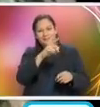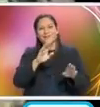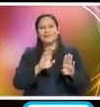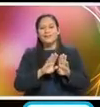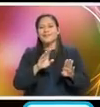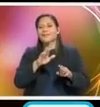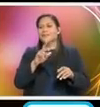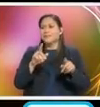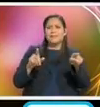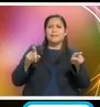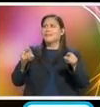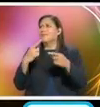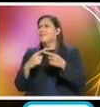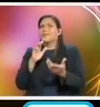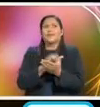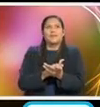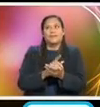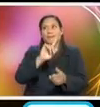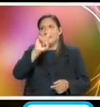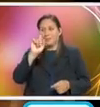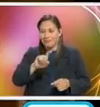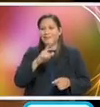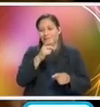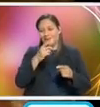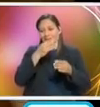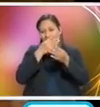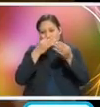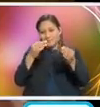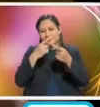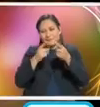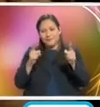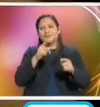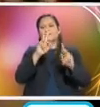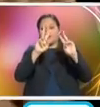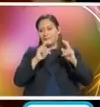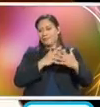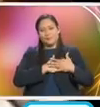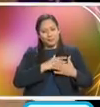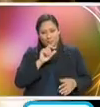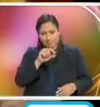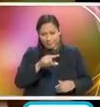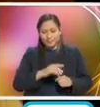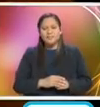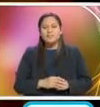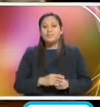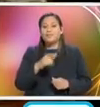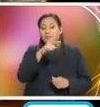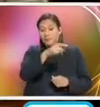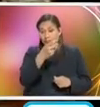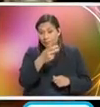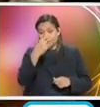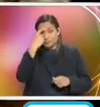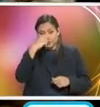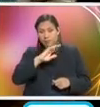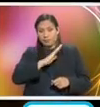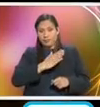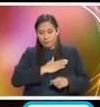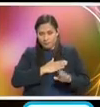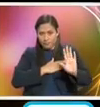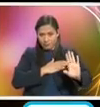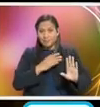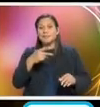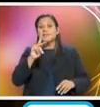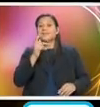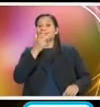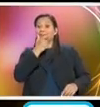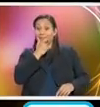mensaje es, digamos, que es distinto, ¿no? Exactamente, tal cual. Pero habla de amor. Sí, y luego vámonos también, bueno, estas fueron las fueron en español, pero en inglés también